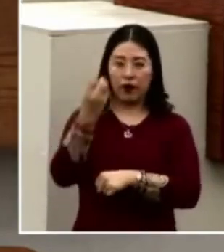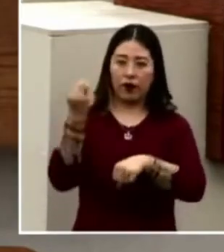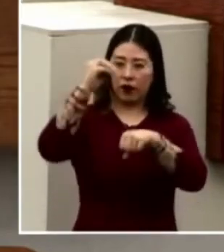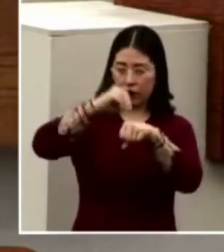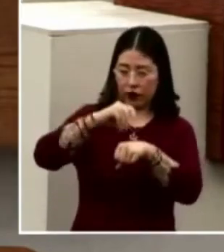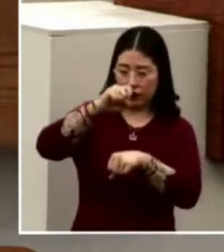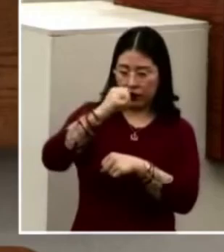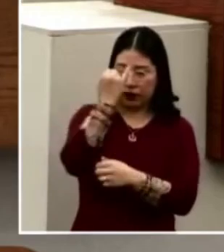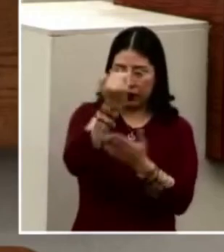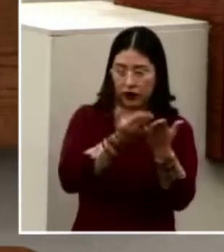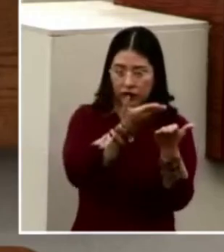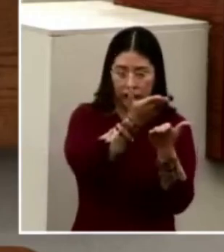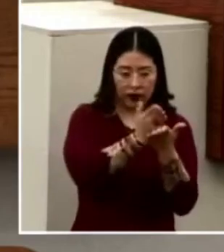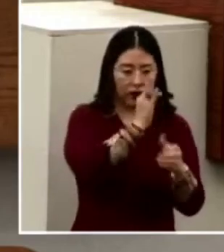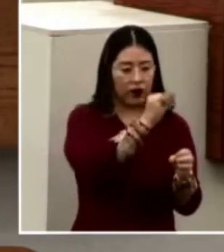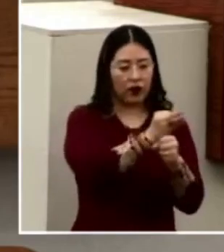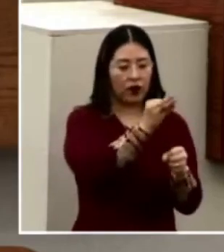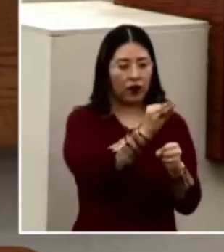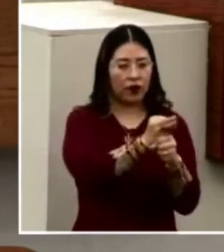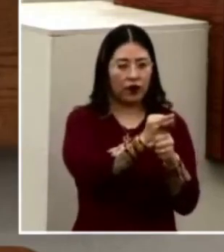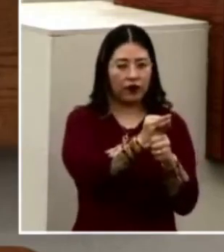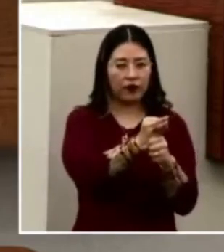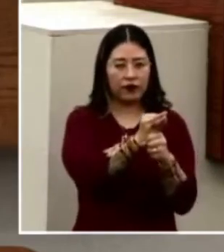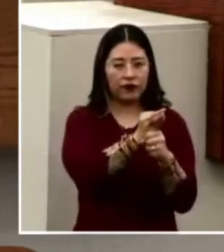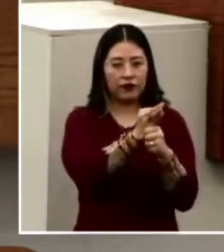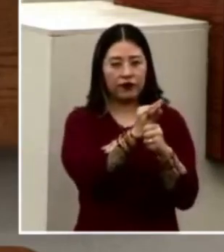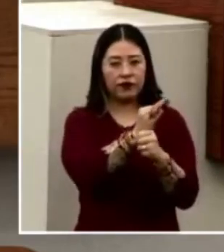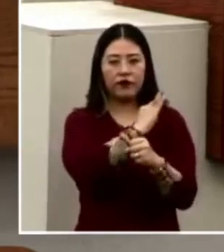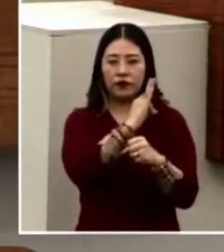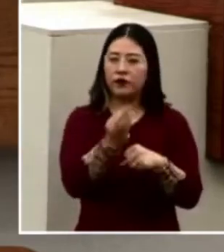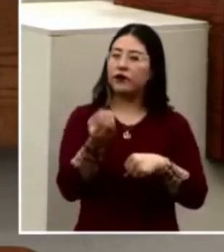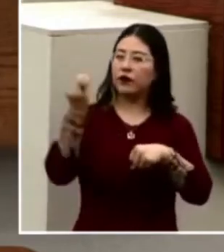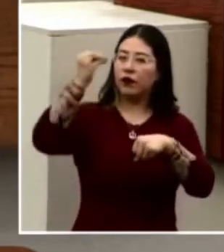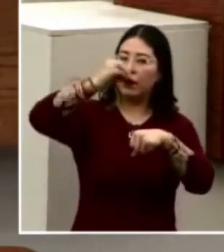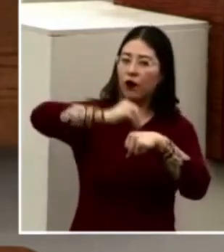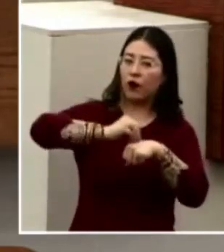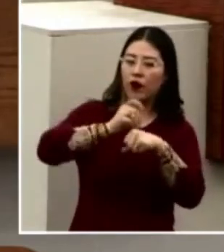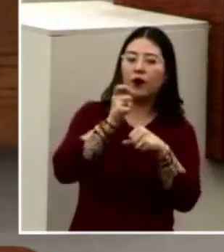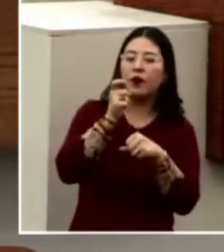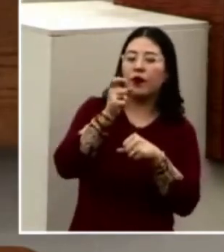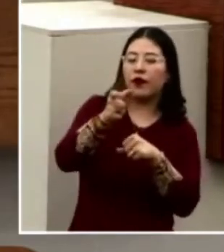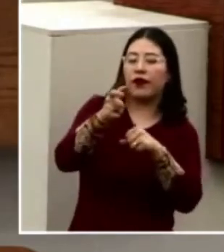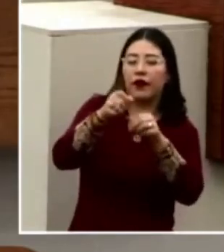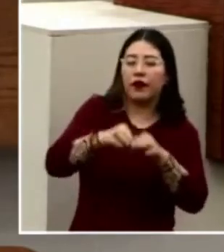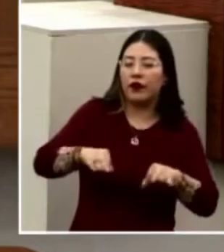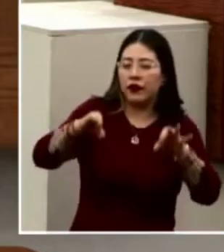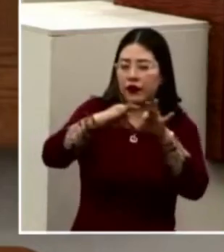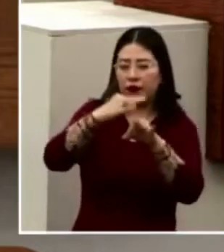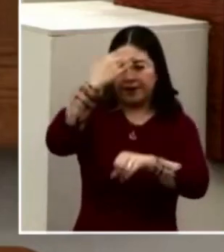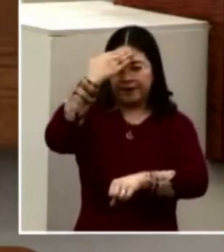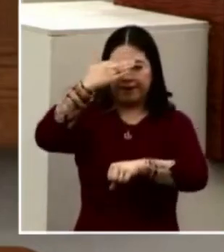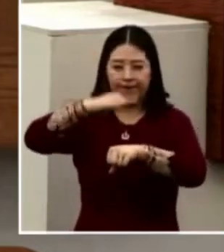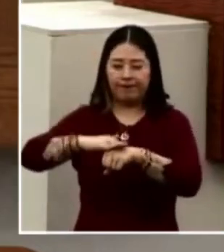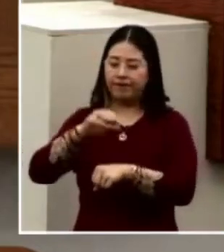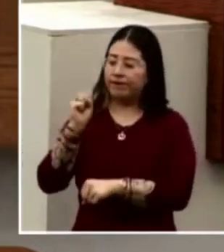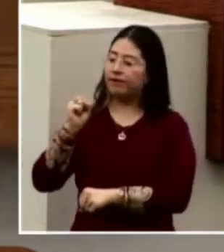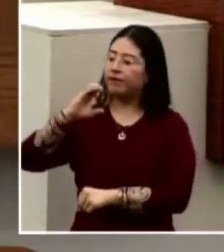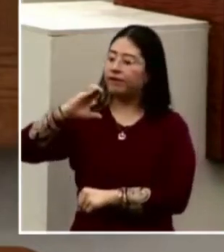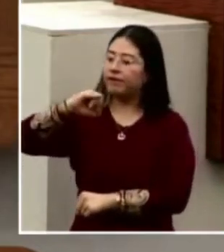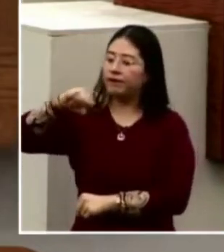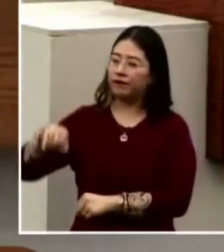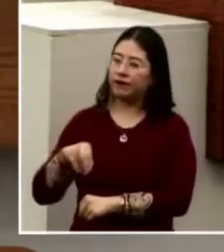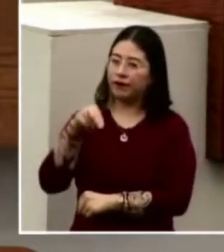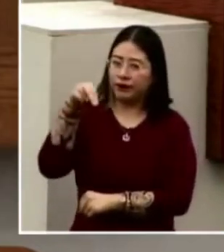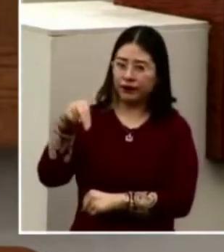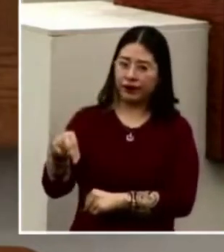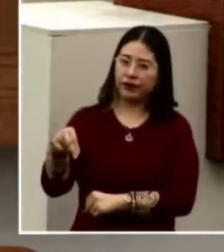una iniciativa de este calado pues se contempla ya una definición que la Suprema Corte de Justicia de